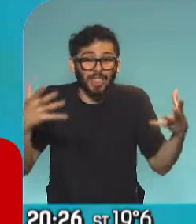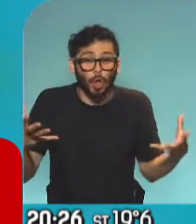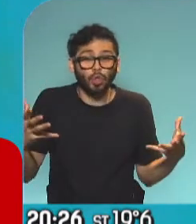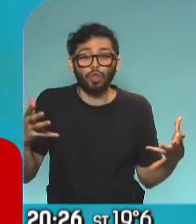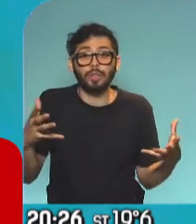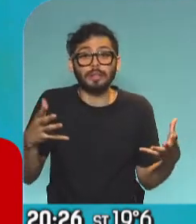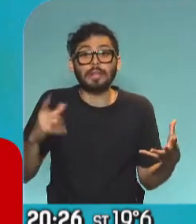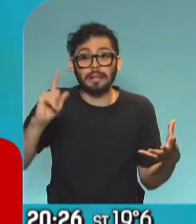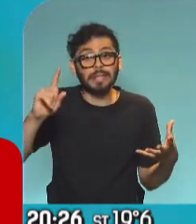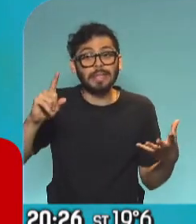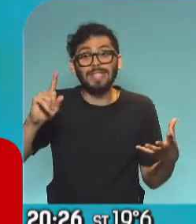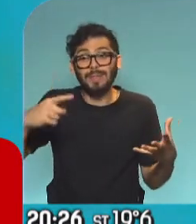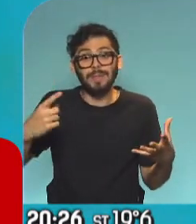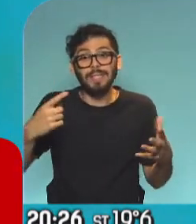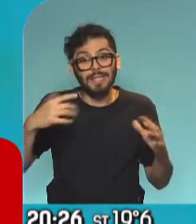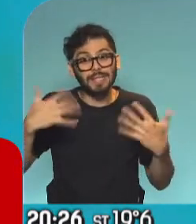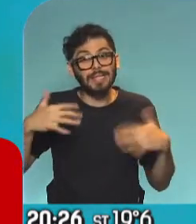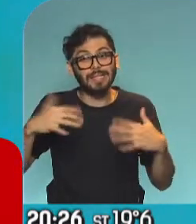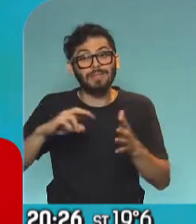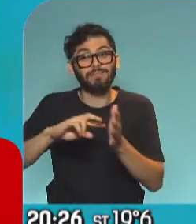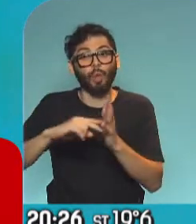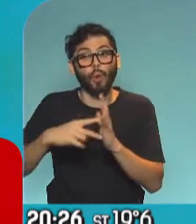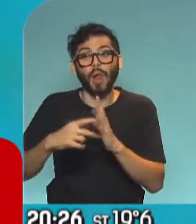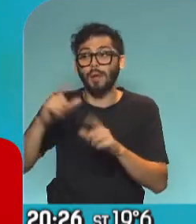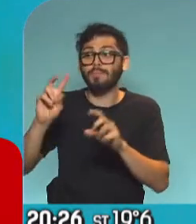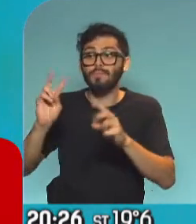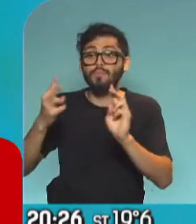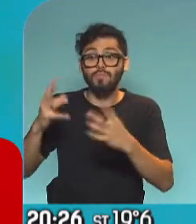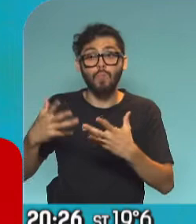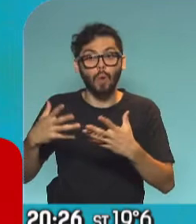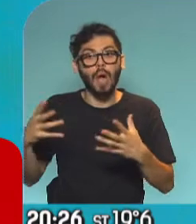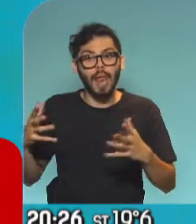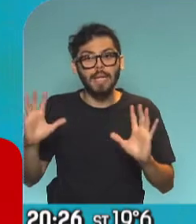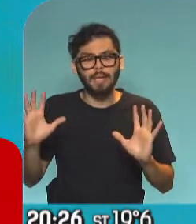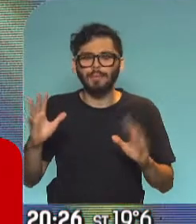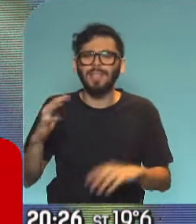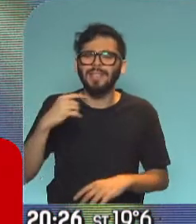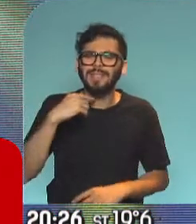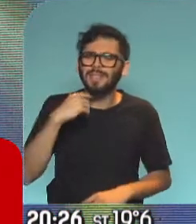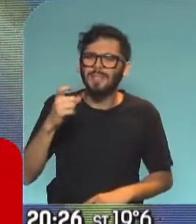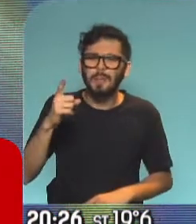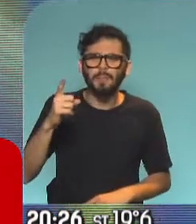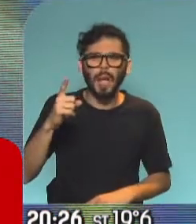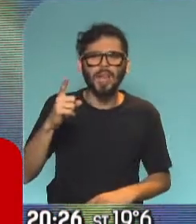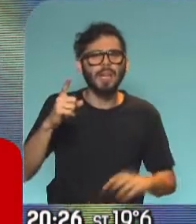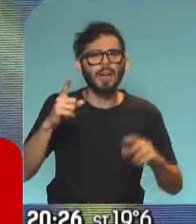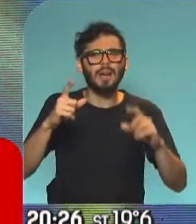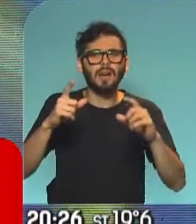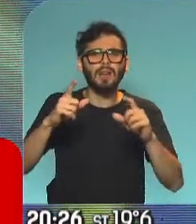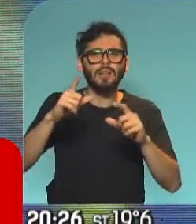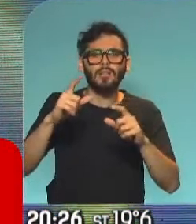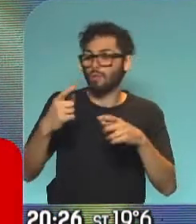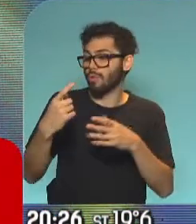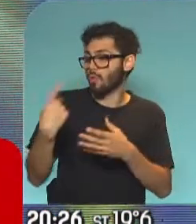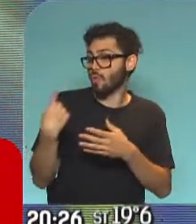está creando problemitas y el número de fallecidos es importante. Sí, claro. España ha tenido un altísimo número de fallecidos en